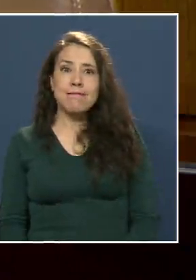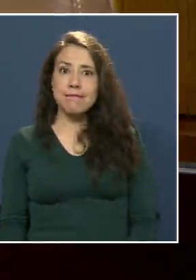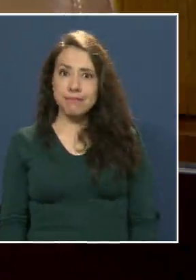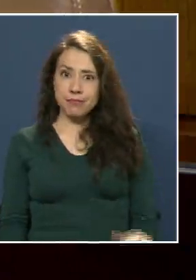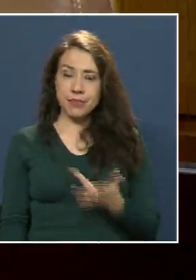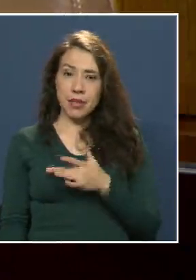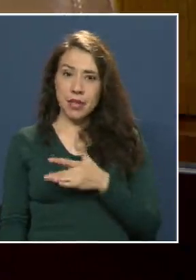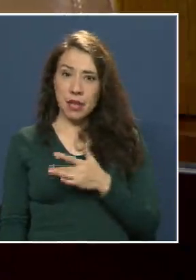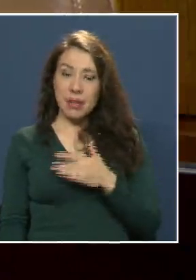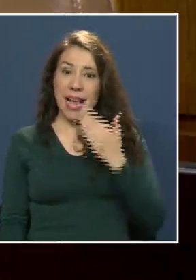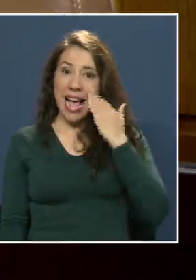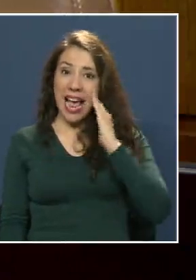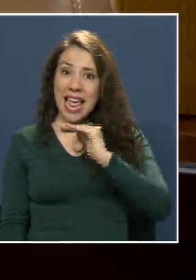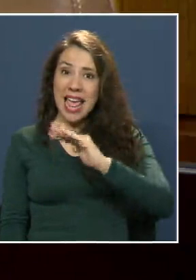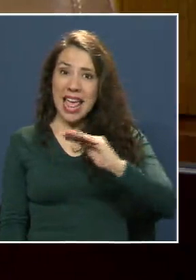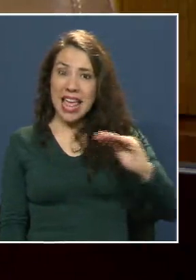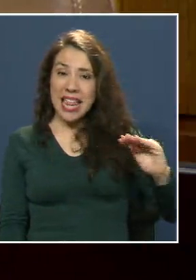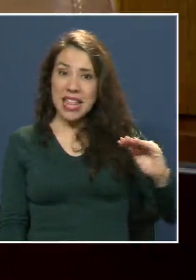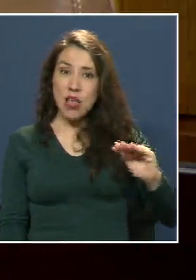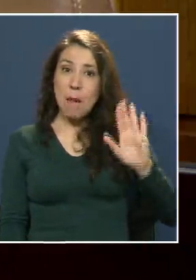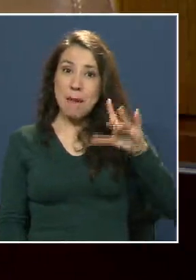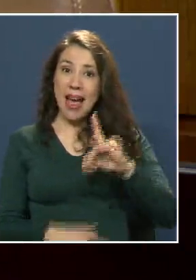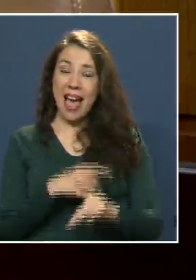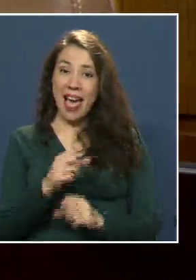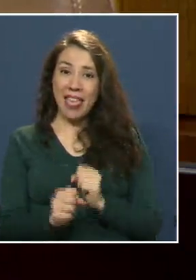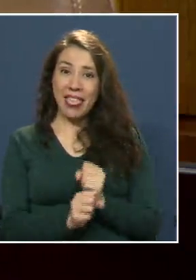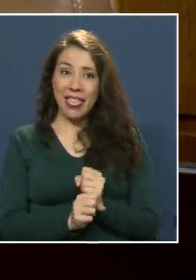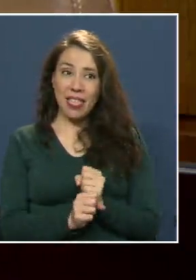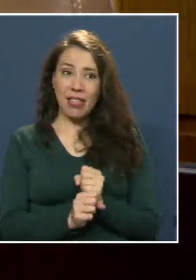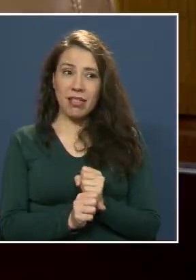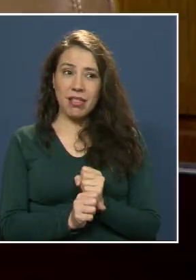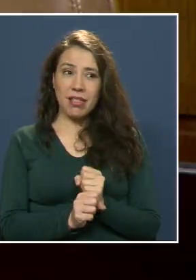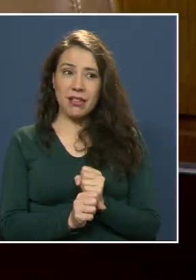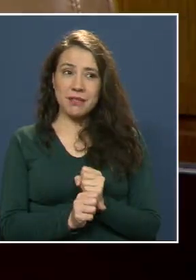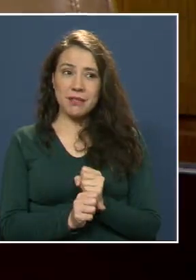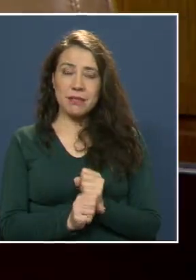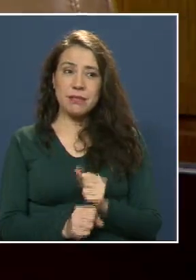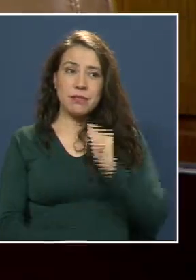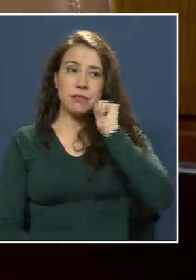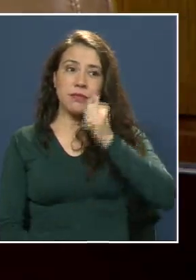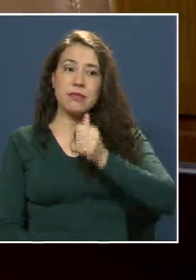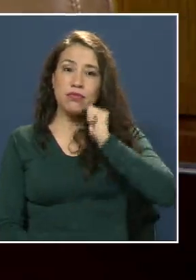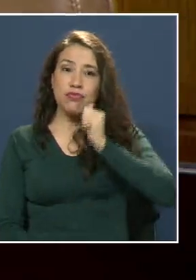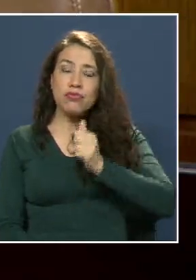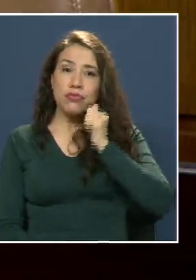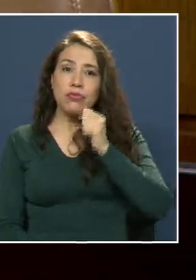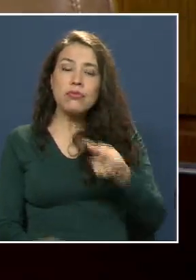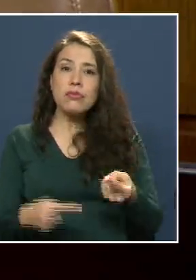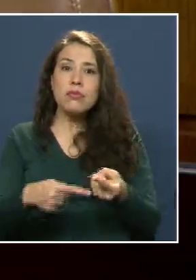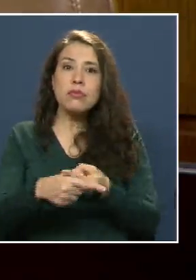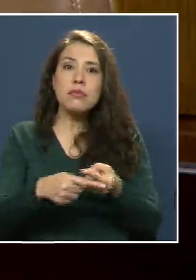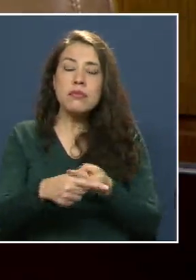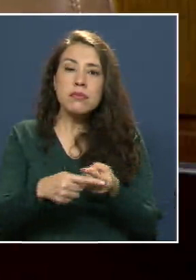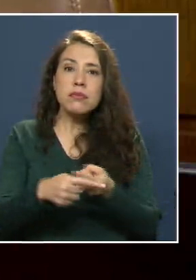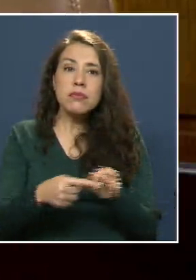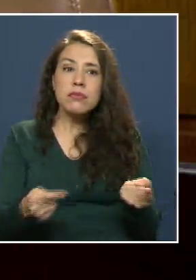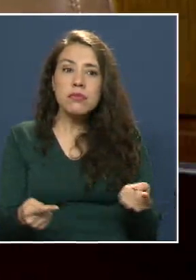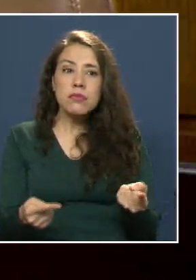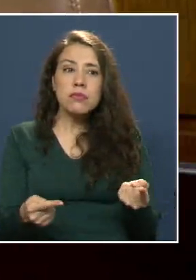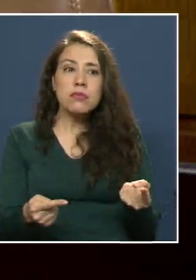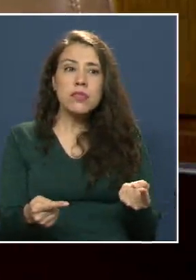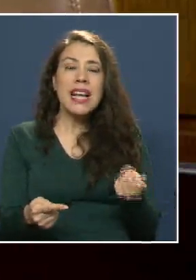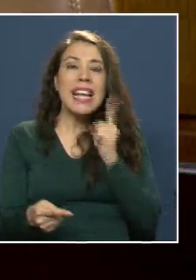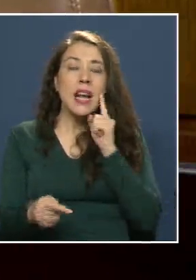Lamentablemente hay niños y niñas menores que todos los días son abusados